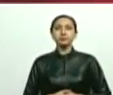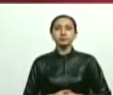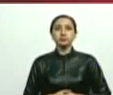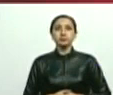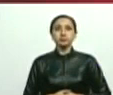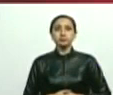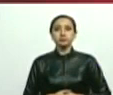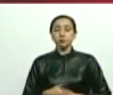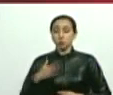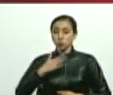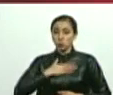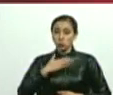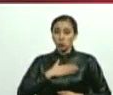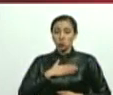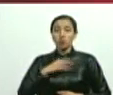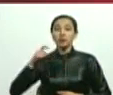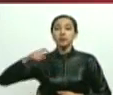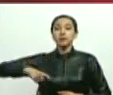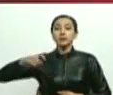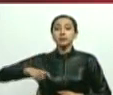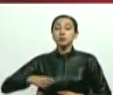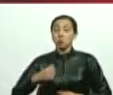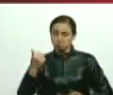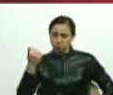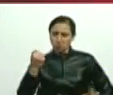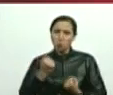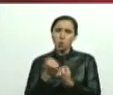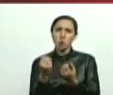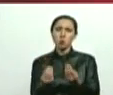Yo necesito mucho apoyo